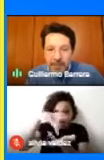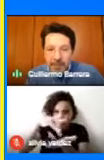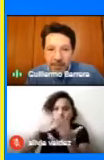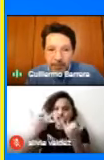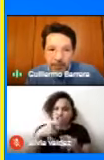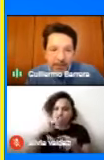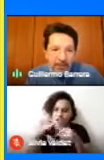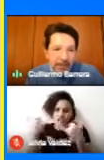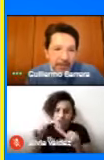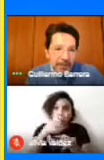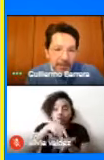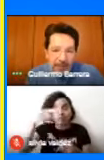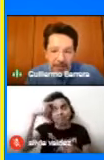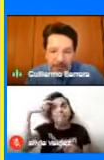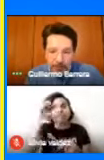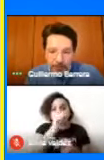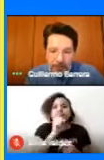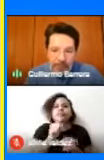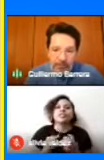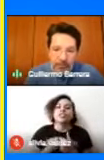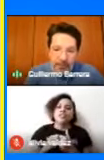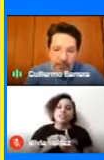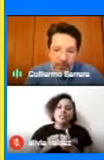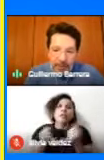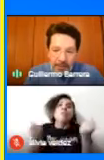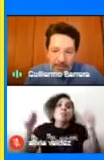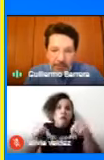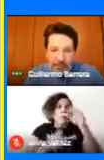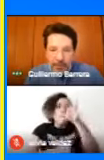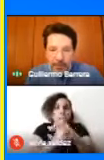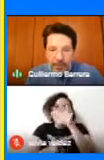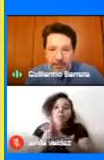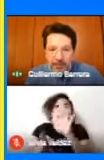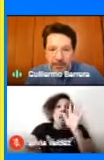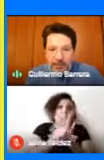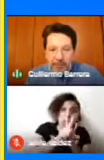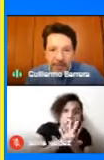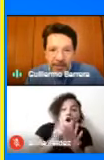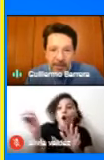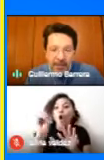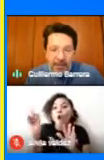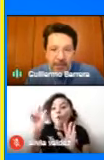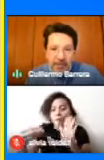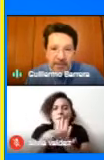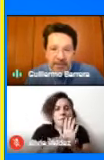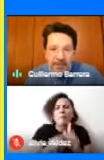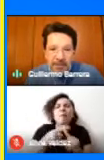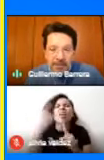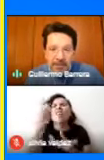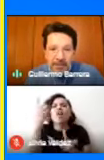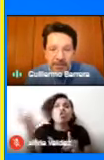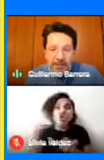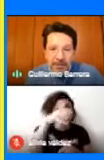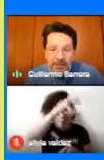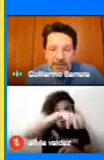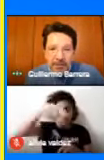Para que tengan en cuenta, pueden surgir por leyes o pueden establecer, pero en general todas las instancias